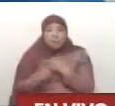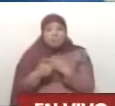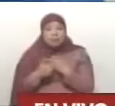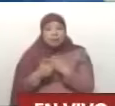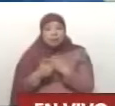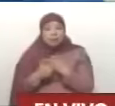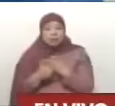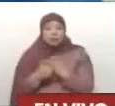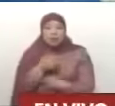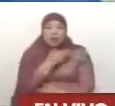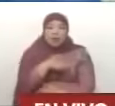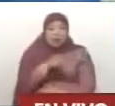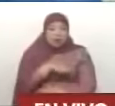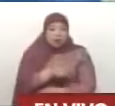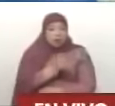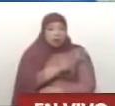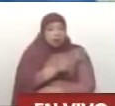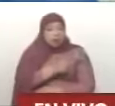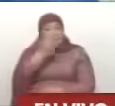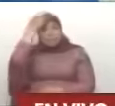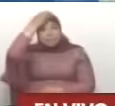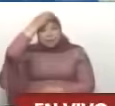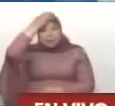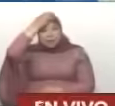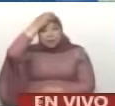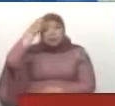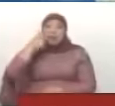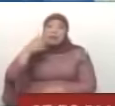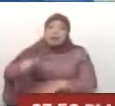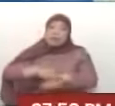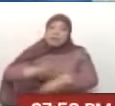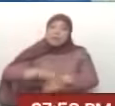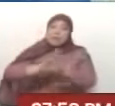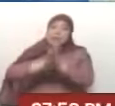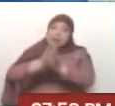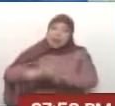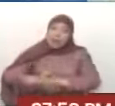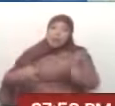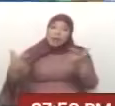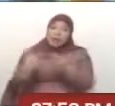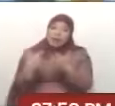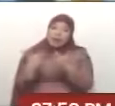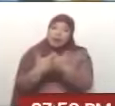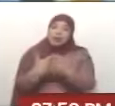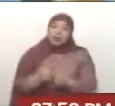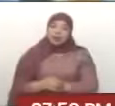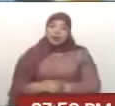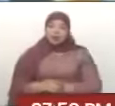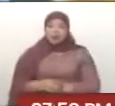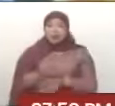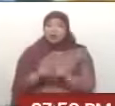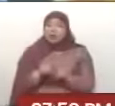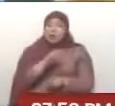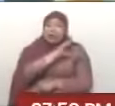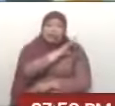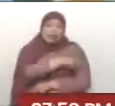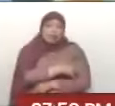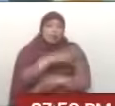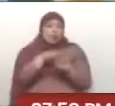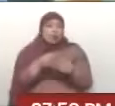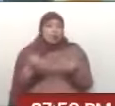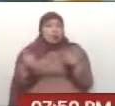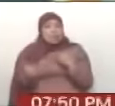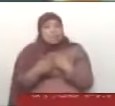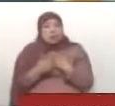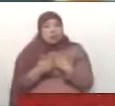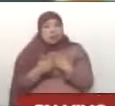dice el Papa Francisco. Esa guerra y todas las guerras que hay, incluyendo el exterminio del pueblo palestino, todo hay que